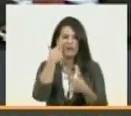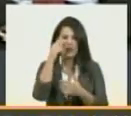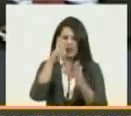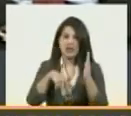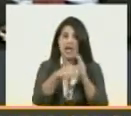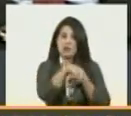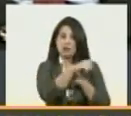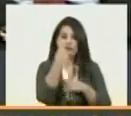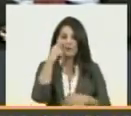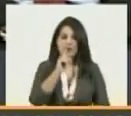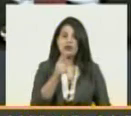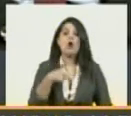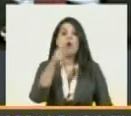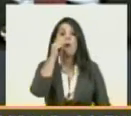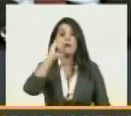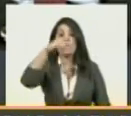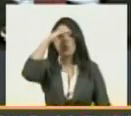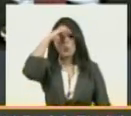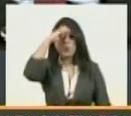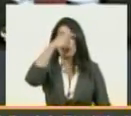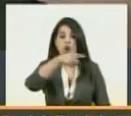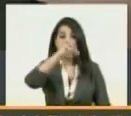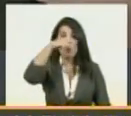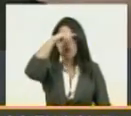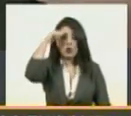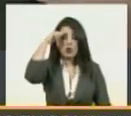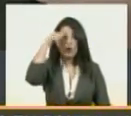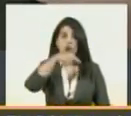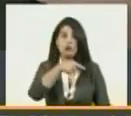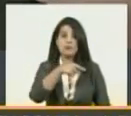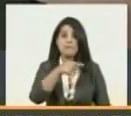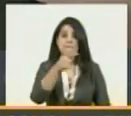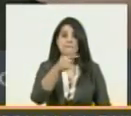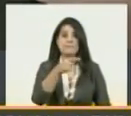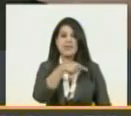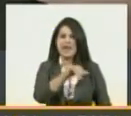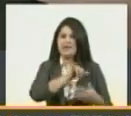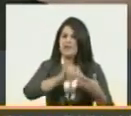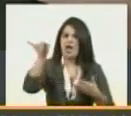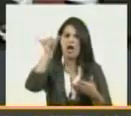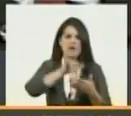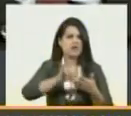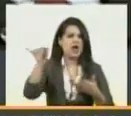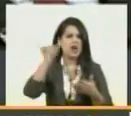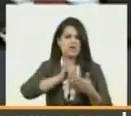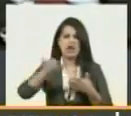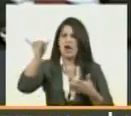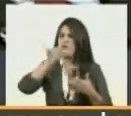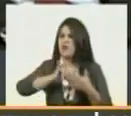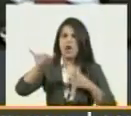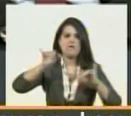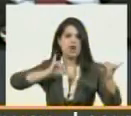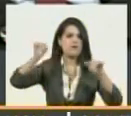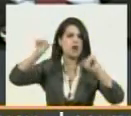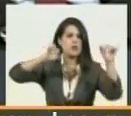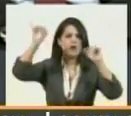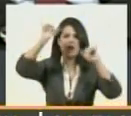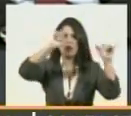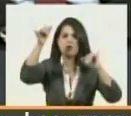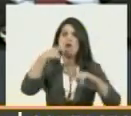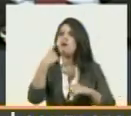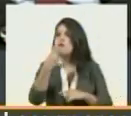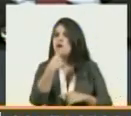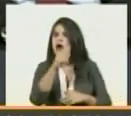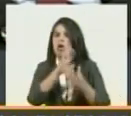saben. El señor Borges, que invierte millas y millas y millas de vuelo para la destrucción de